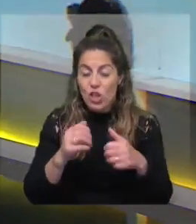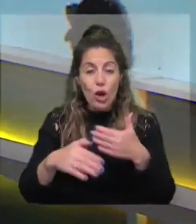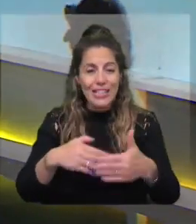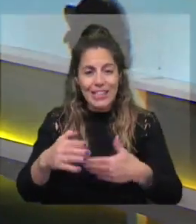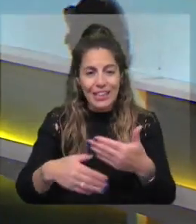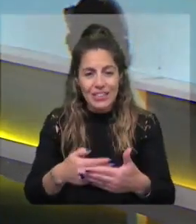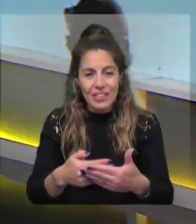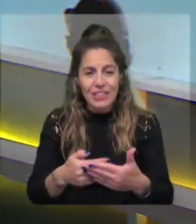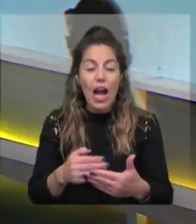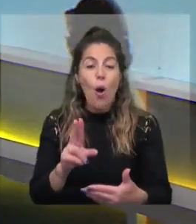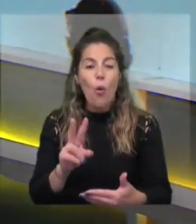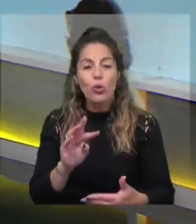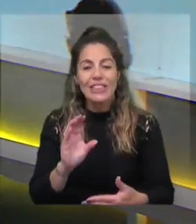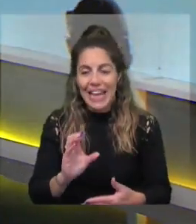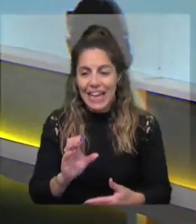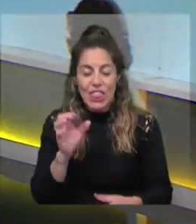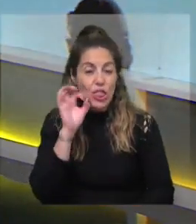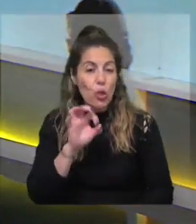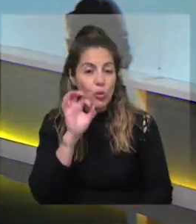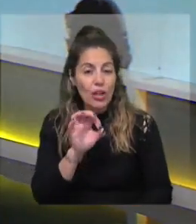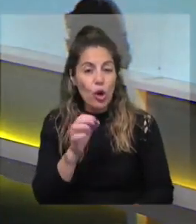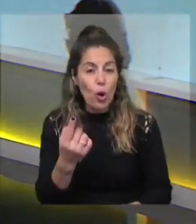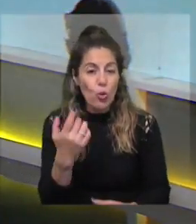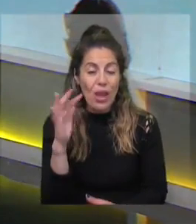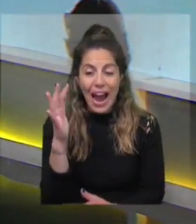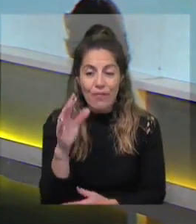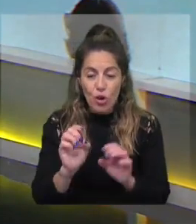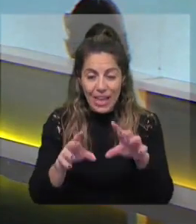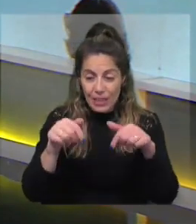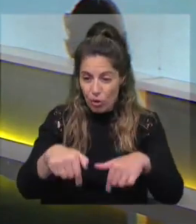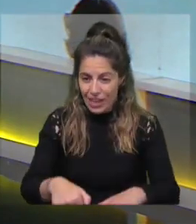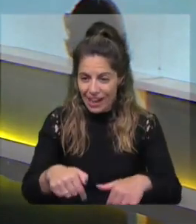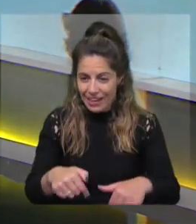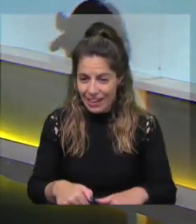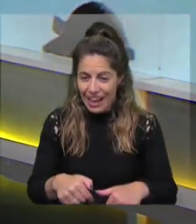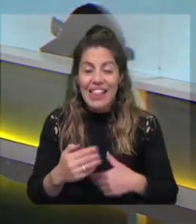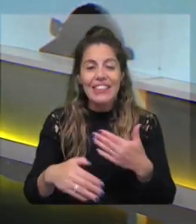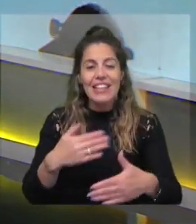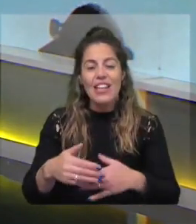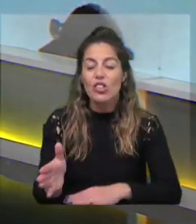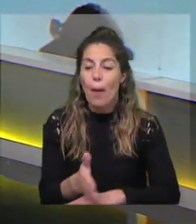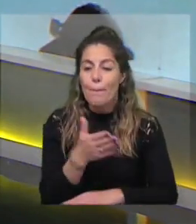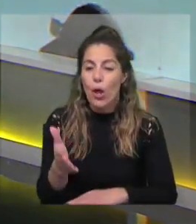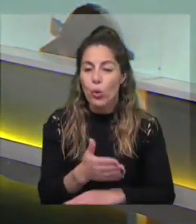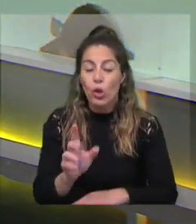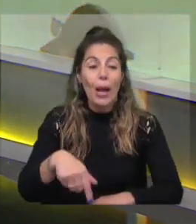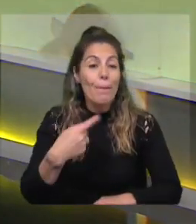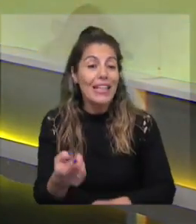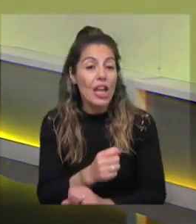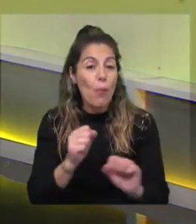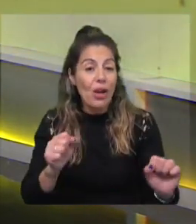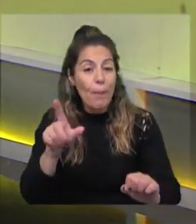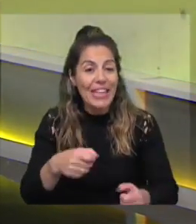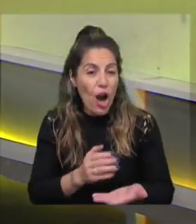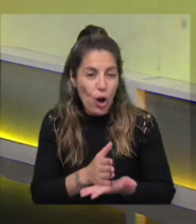desarrolla en la UTEC de Durazno para, con un árbol nativo de nuestro país, desarrollar productos que el día de mañana puedan venir a